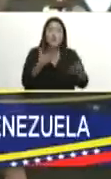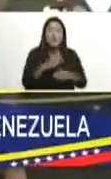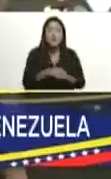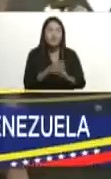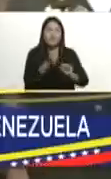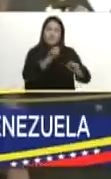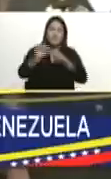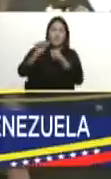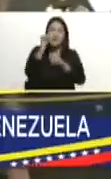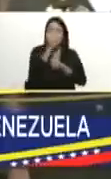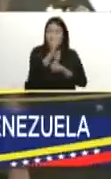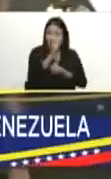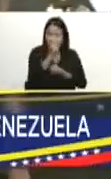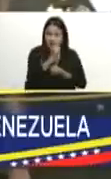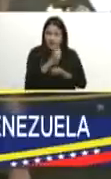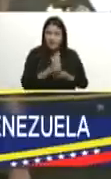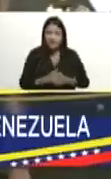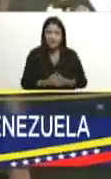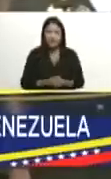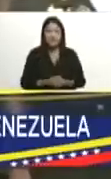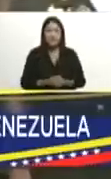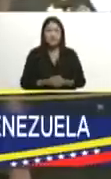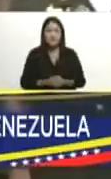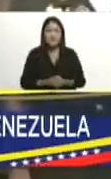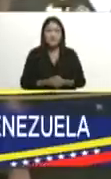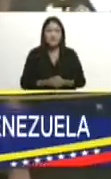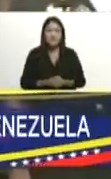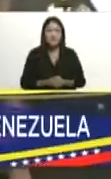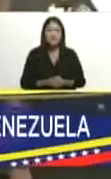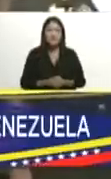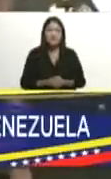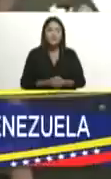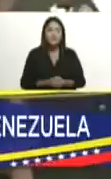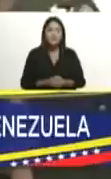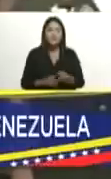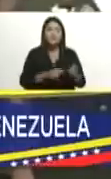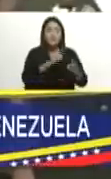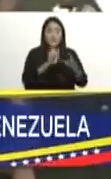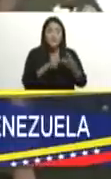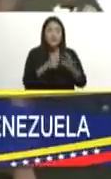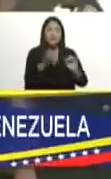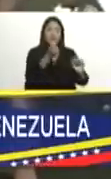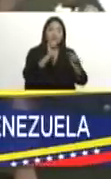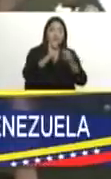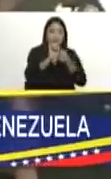narcotráfico y el crimen internacional, la erradicación de la minería